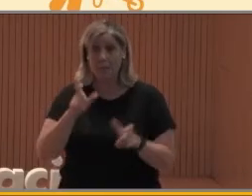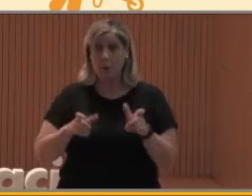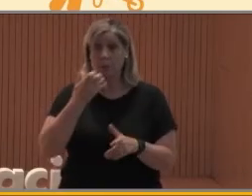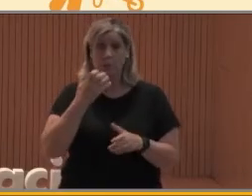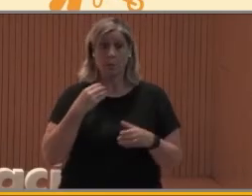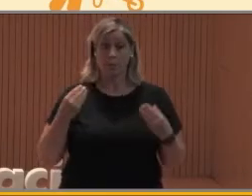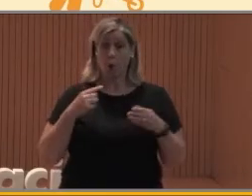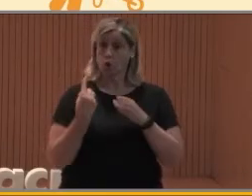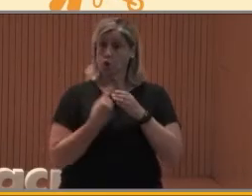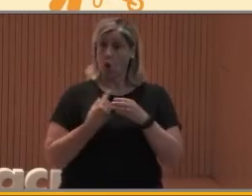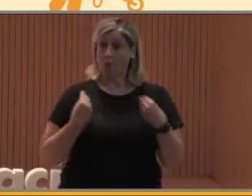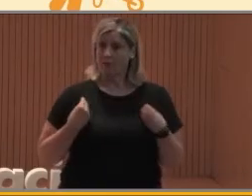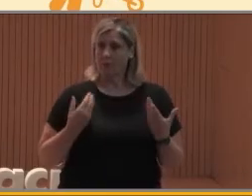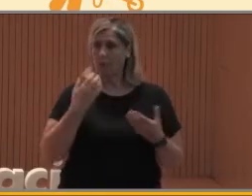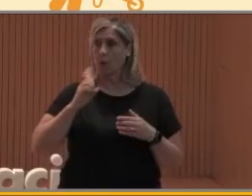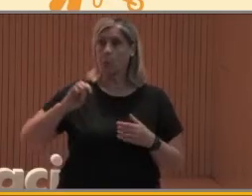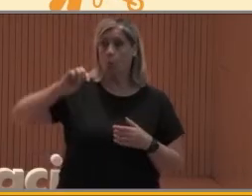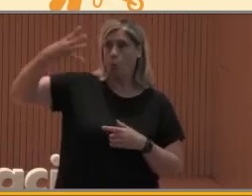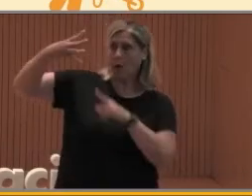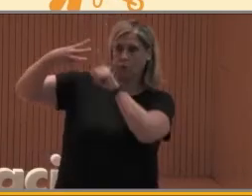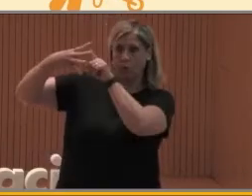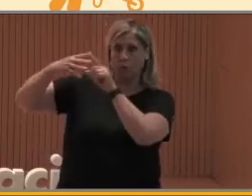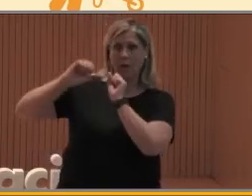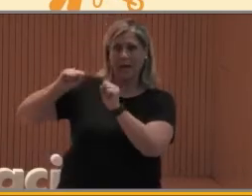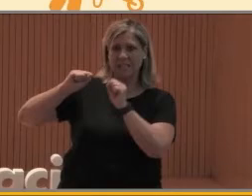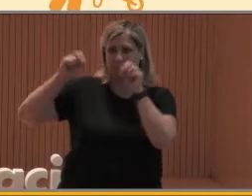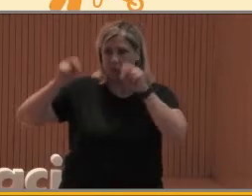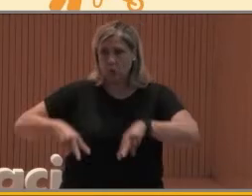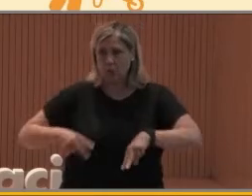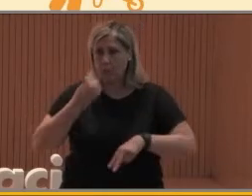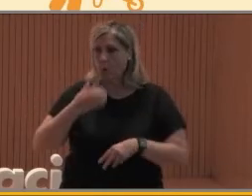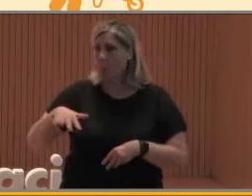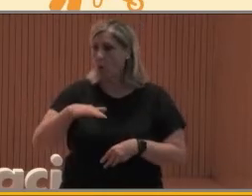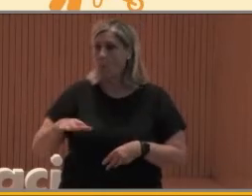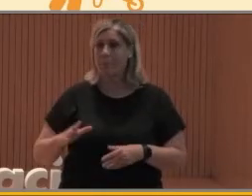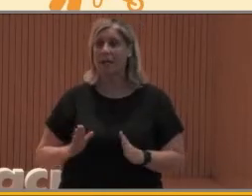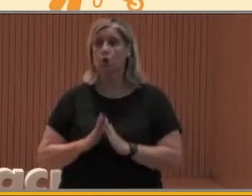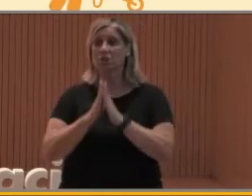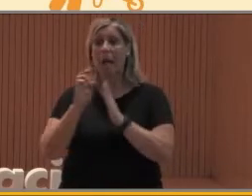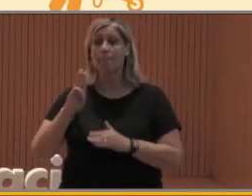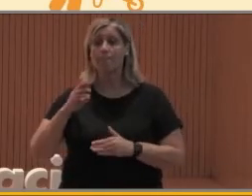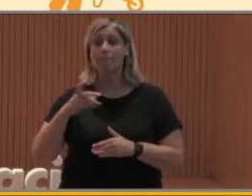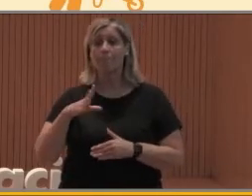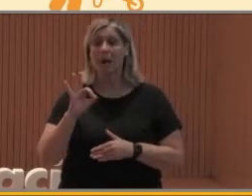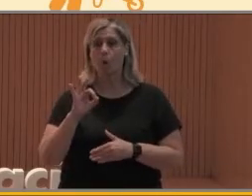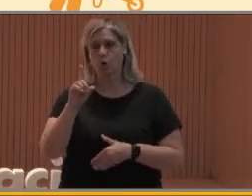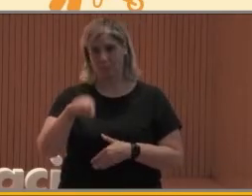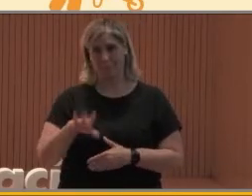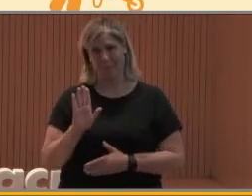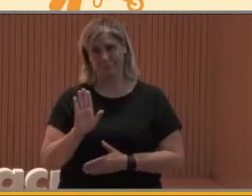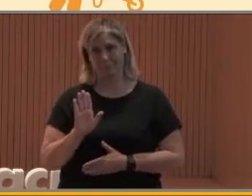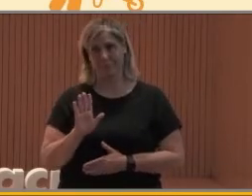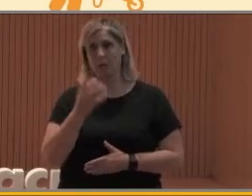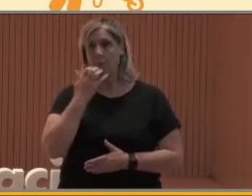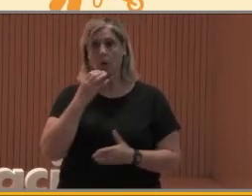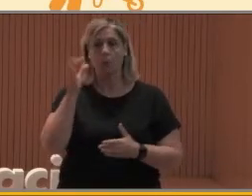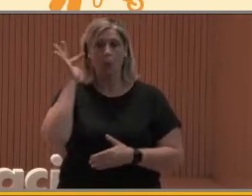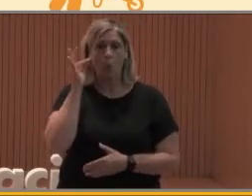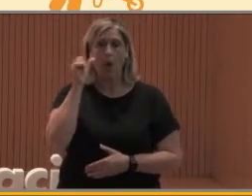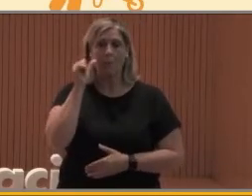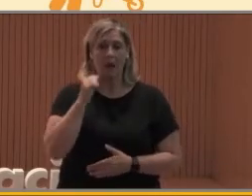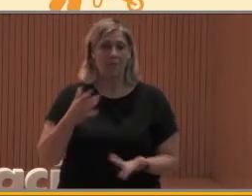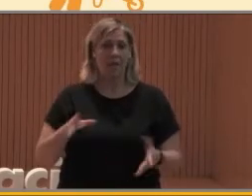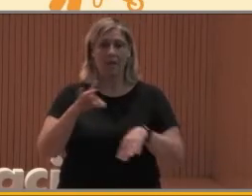soledad en un cuarto piso sin aislamiento en el barrio de San Pablo están menos cuidadas, ¿vale? Mujeres embarazadas,